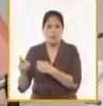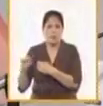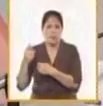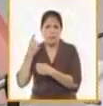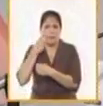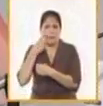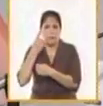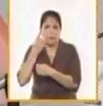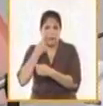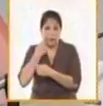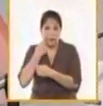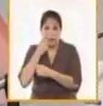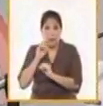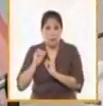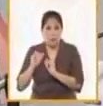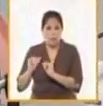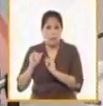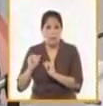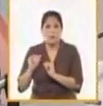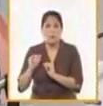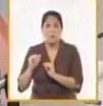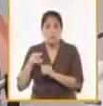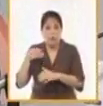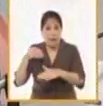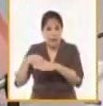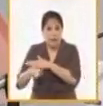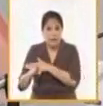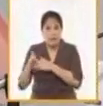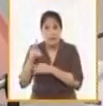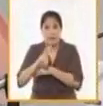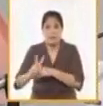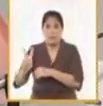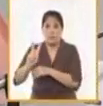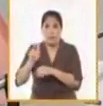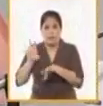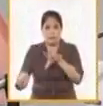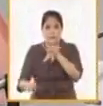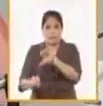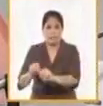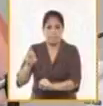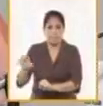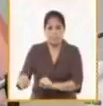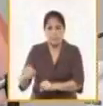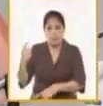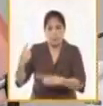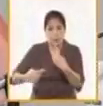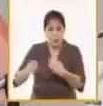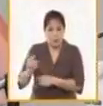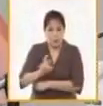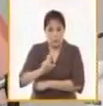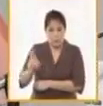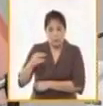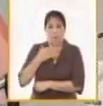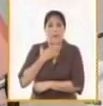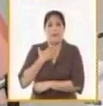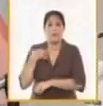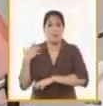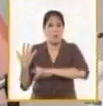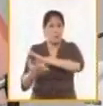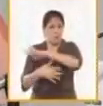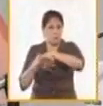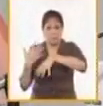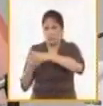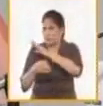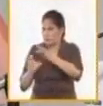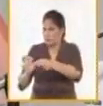en las noticias de mercenarios que fueron arrestados con la intención de desestabilizar el proceso,